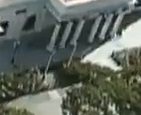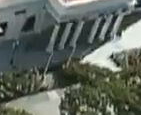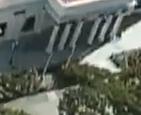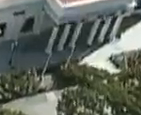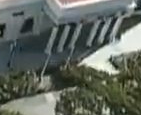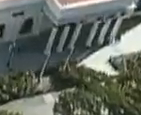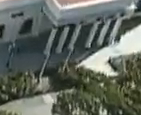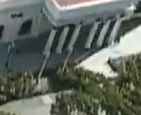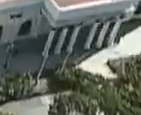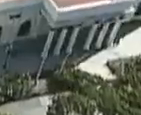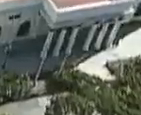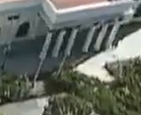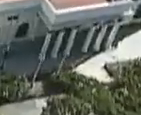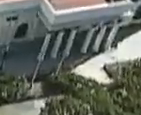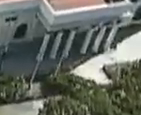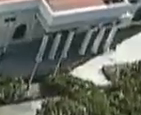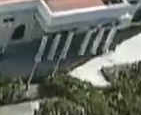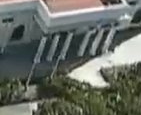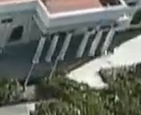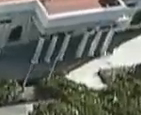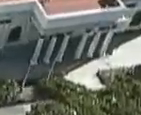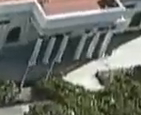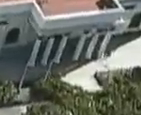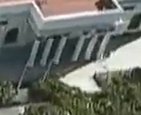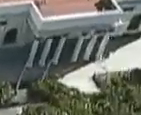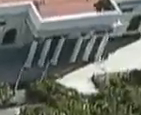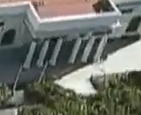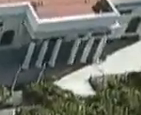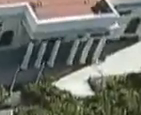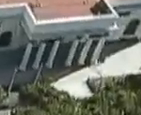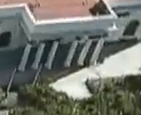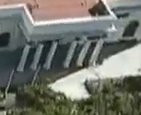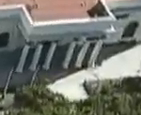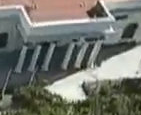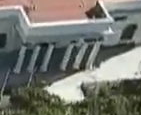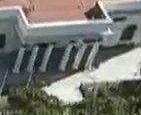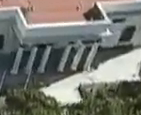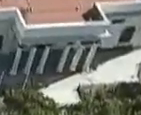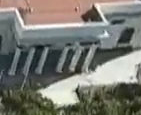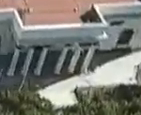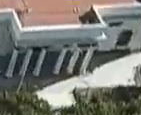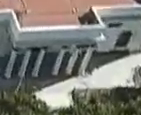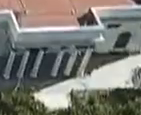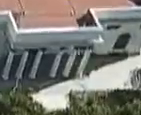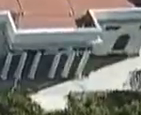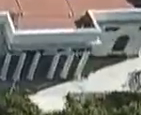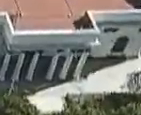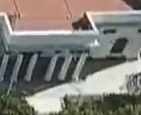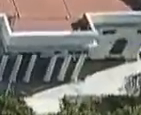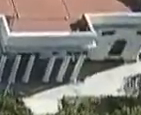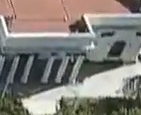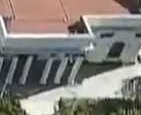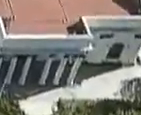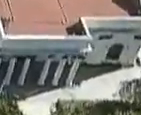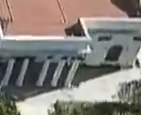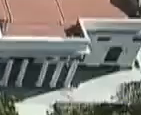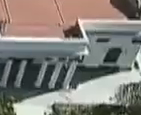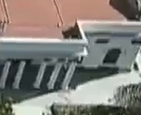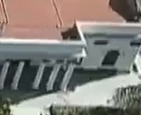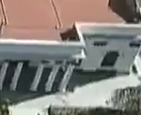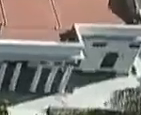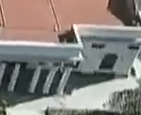Así es, a esta hora establecemos el contacto informativo desde los espacios del Palacio Federal Legislativo, porque ha llegado a este lugar la vicepresidenta ejecutiva de